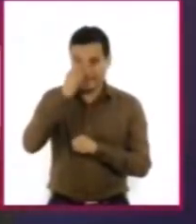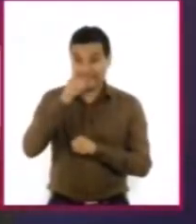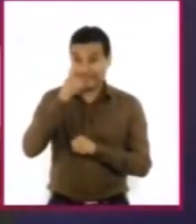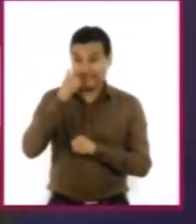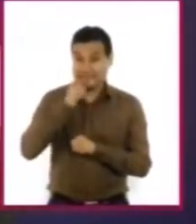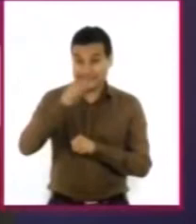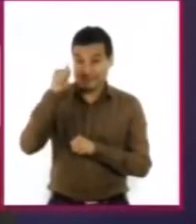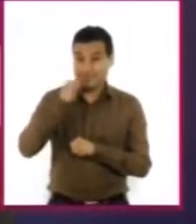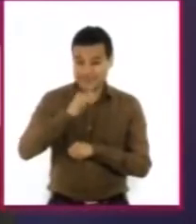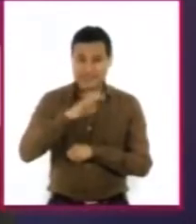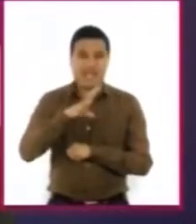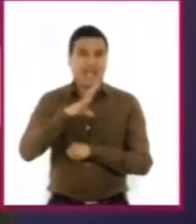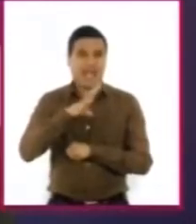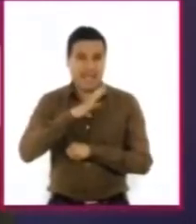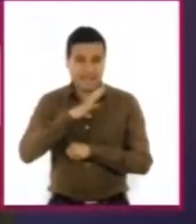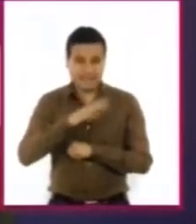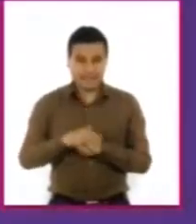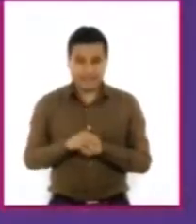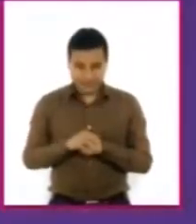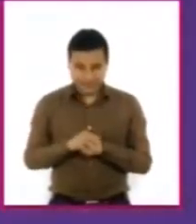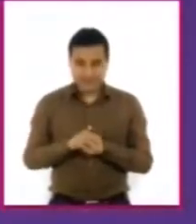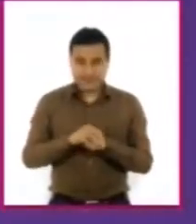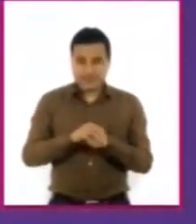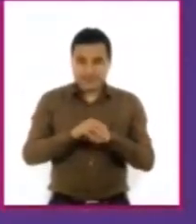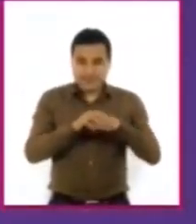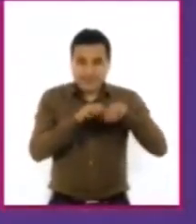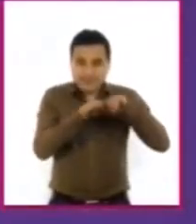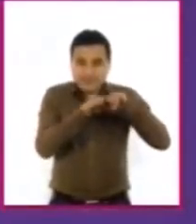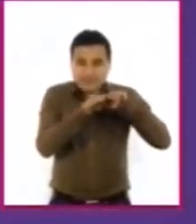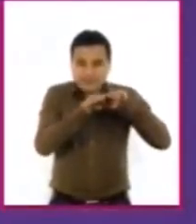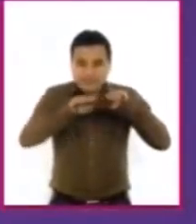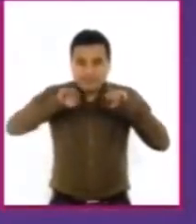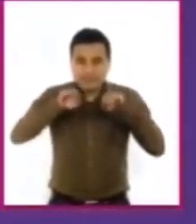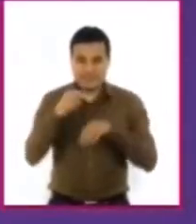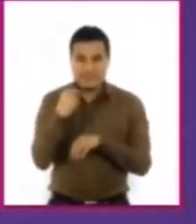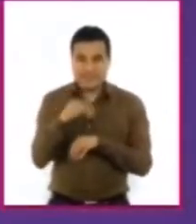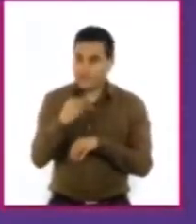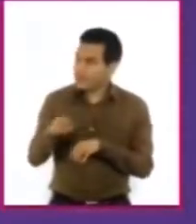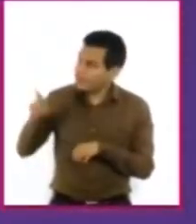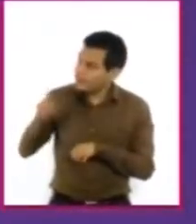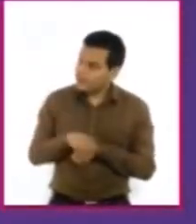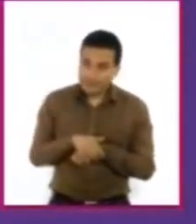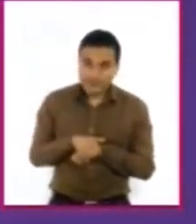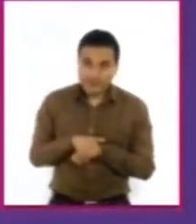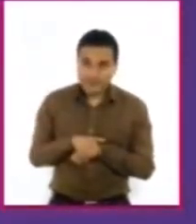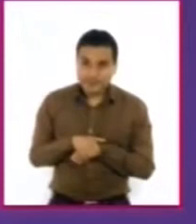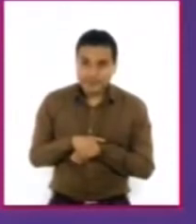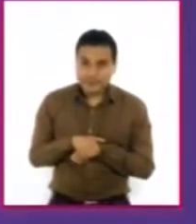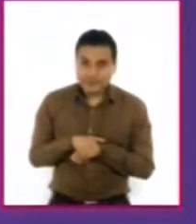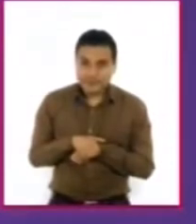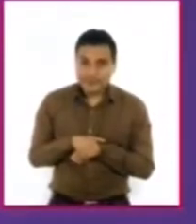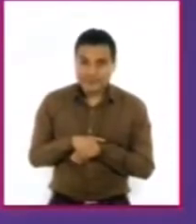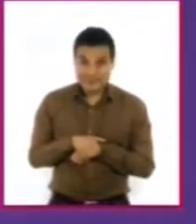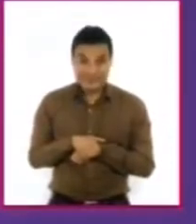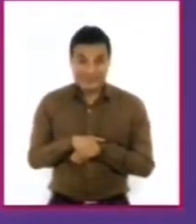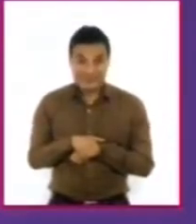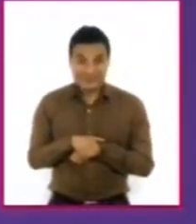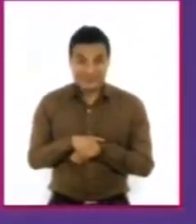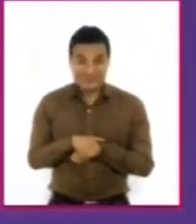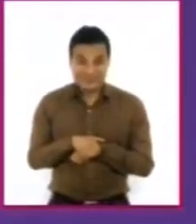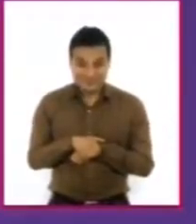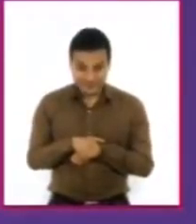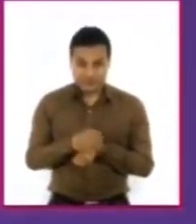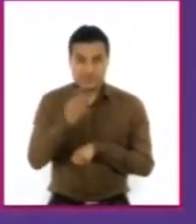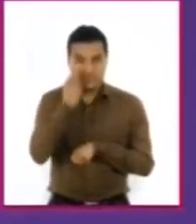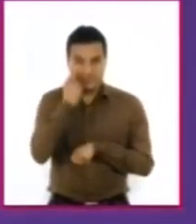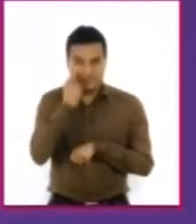del líquido. Esta se llama menisco. El valor del volumen será indicado por la parte baja de